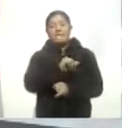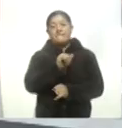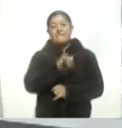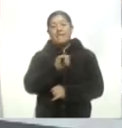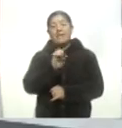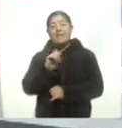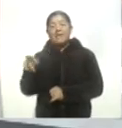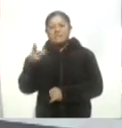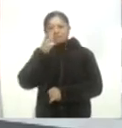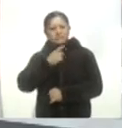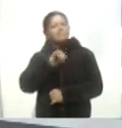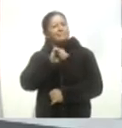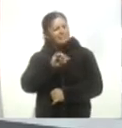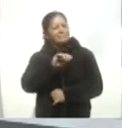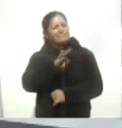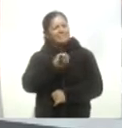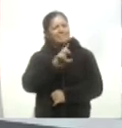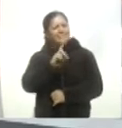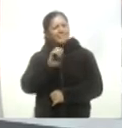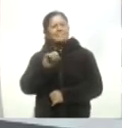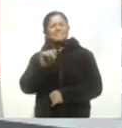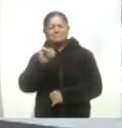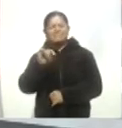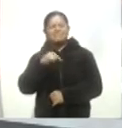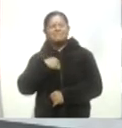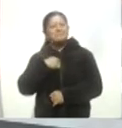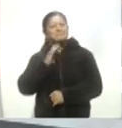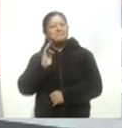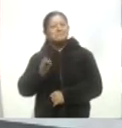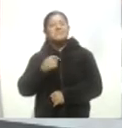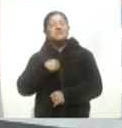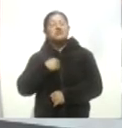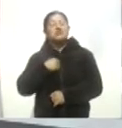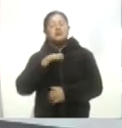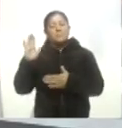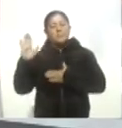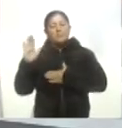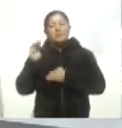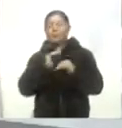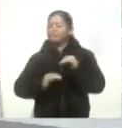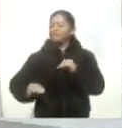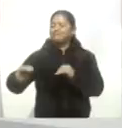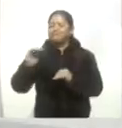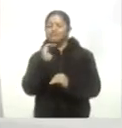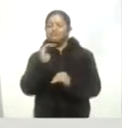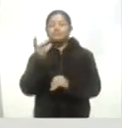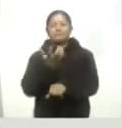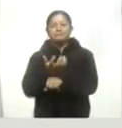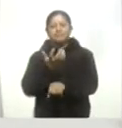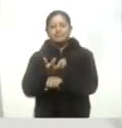nominación demócrata y promete superar temporada de oscuridad en Estados Unidos.